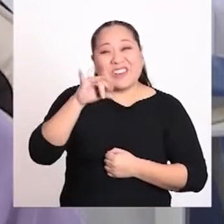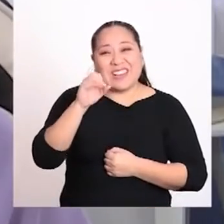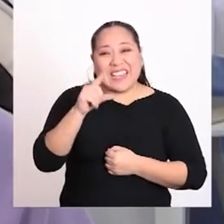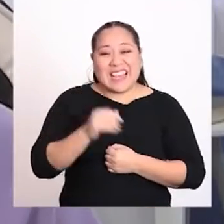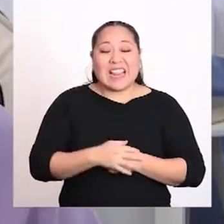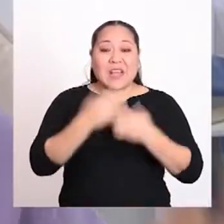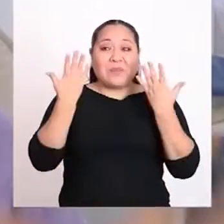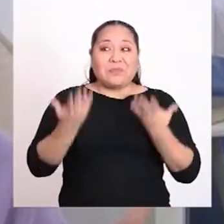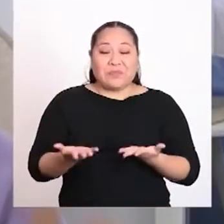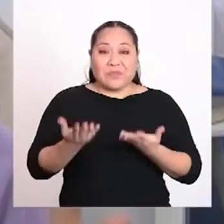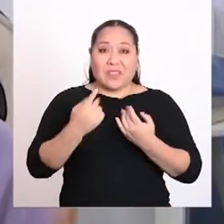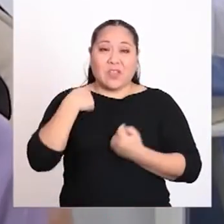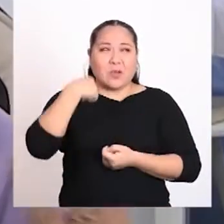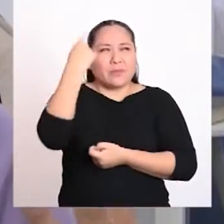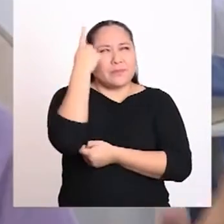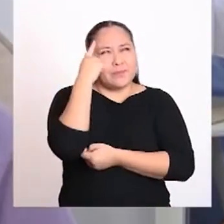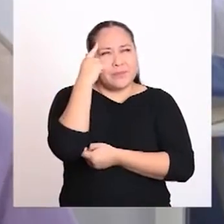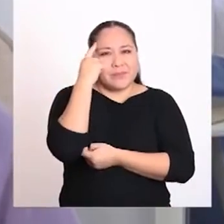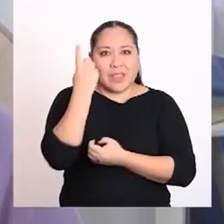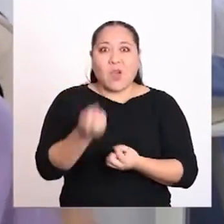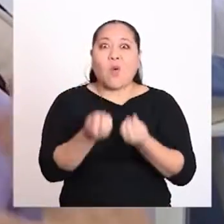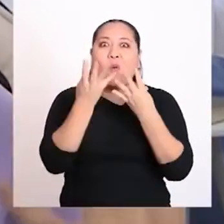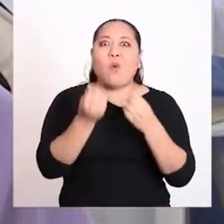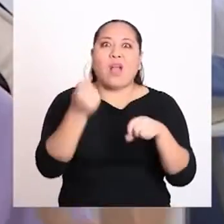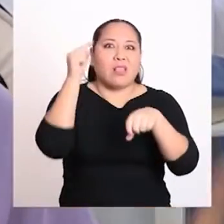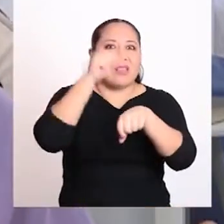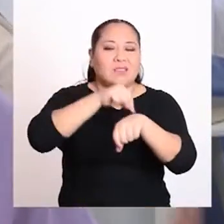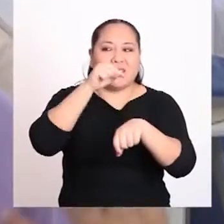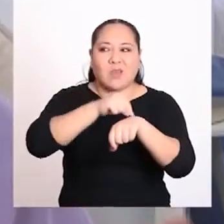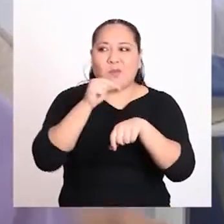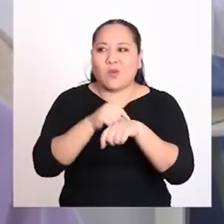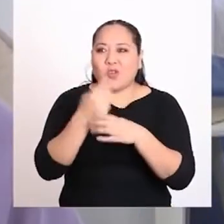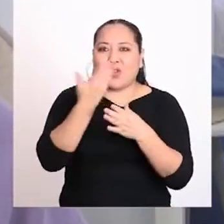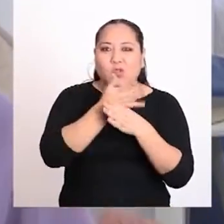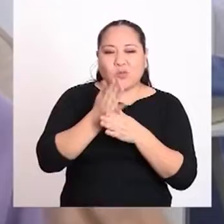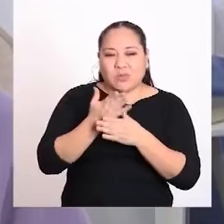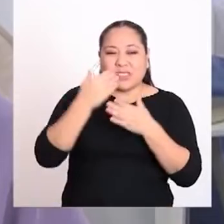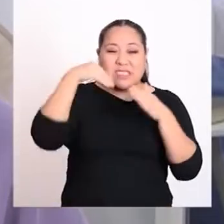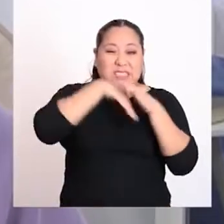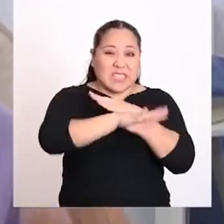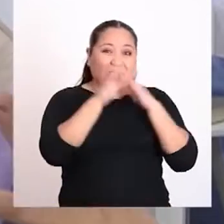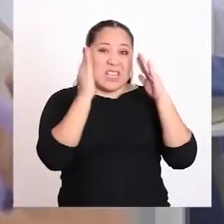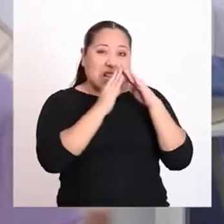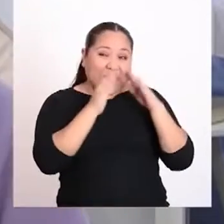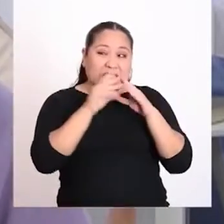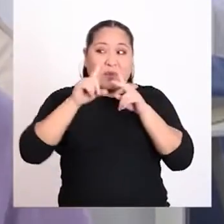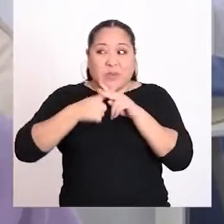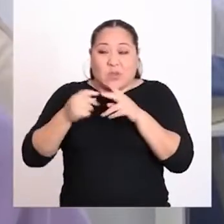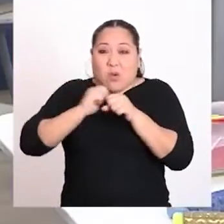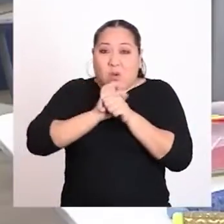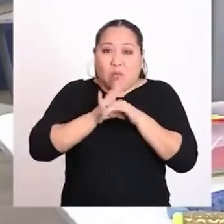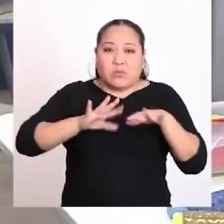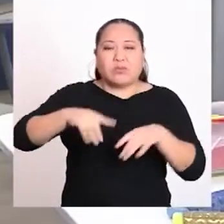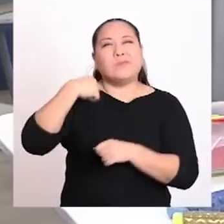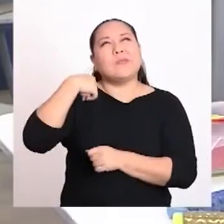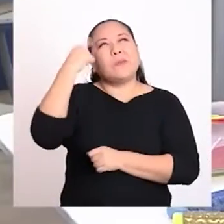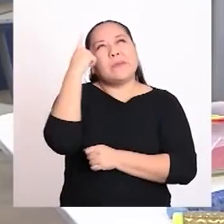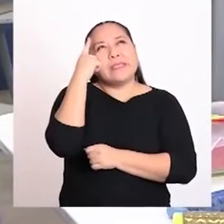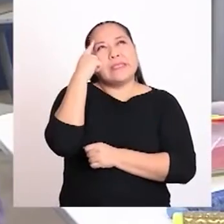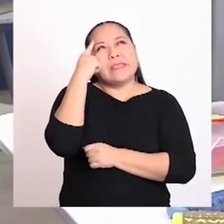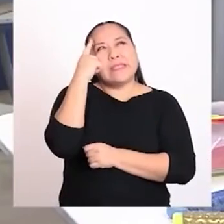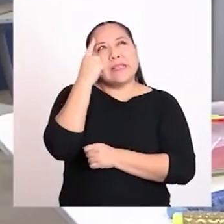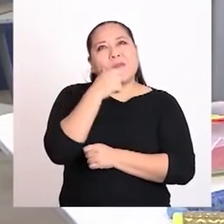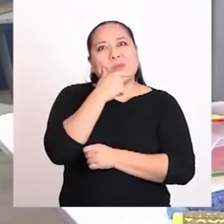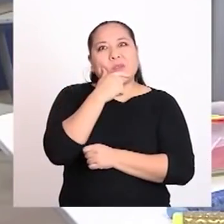es, Gugliana. Lo que pasa es que me puse a pensar en la cantidad de tiempo que estoy pasando dentro de casa desde que empezó la pandemia. Hoy